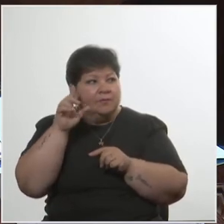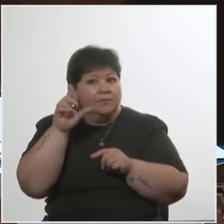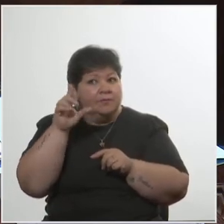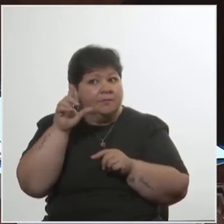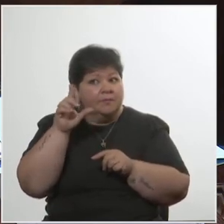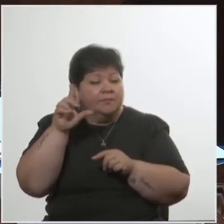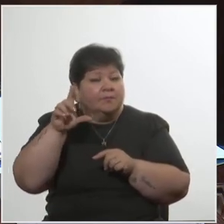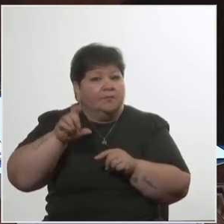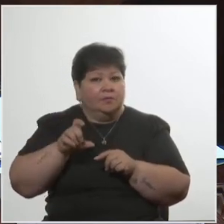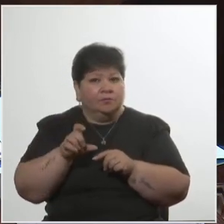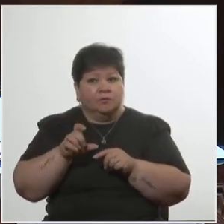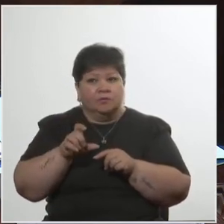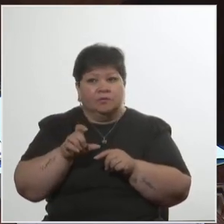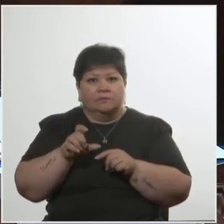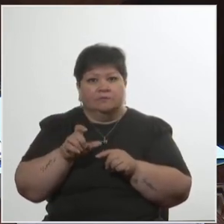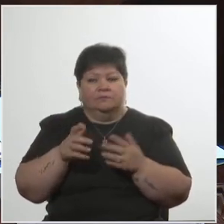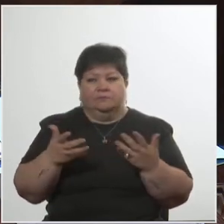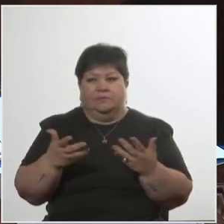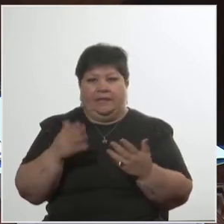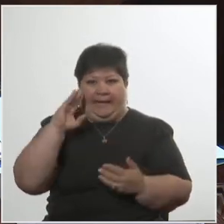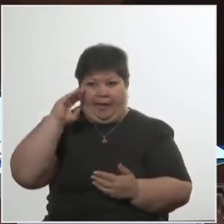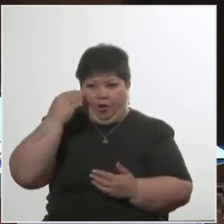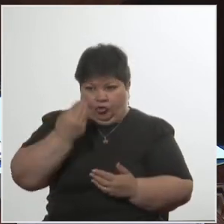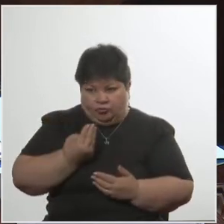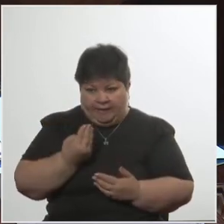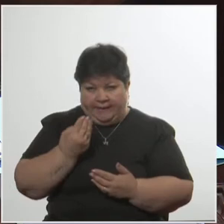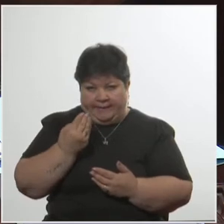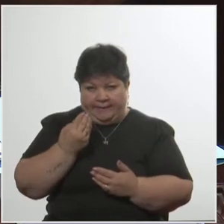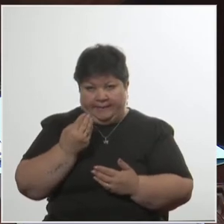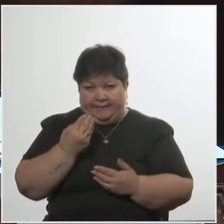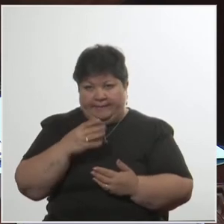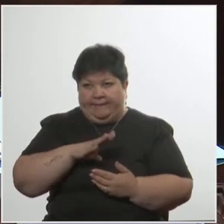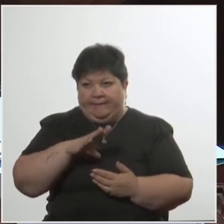que no reconozcamos el terrorismo está